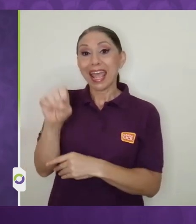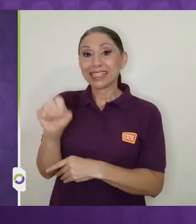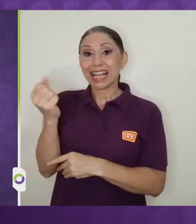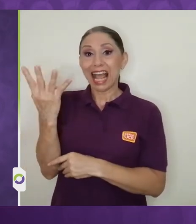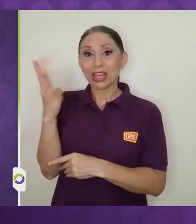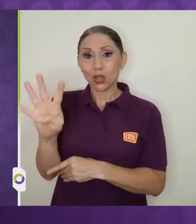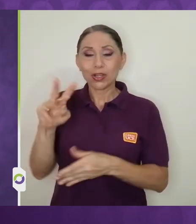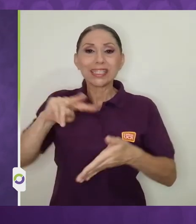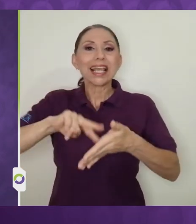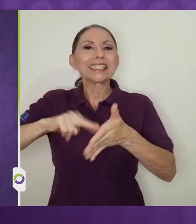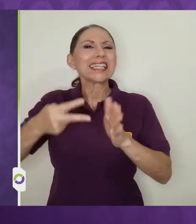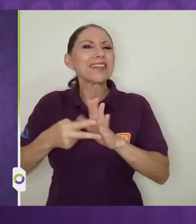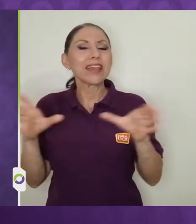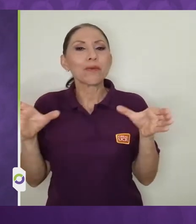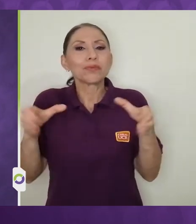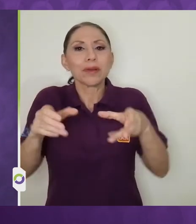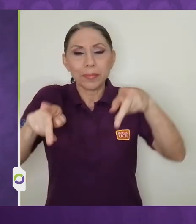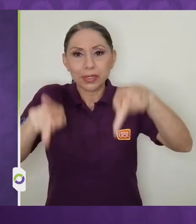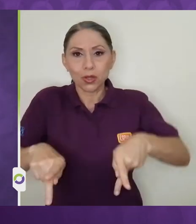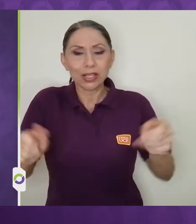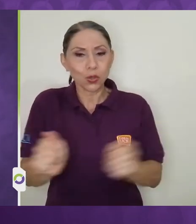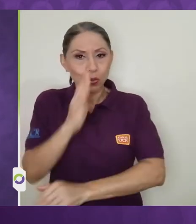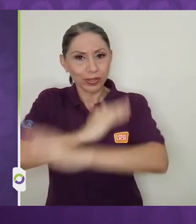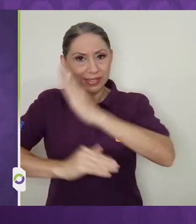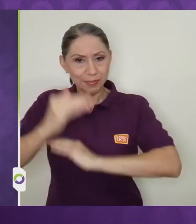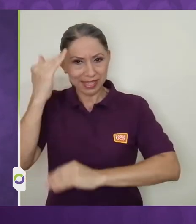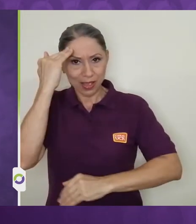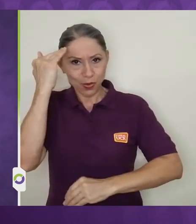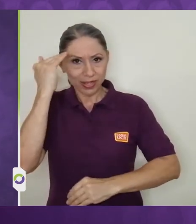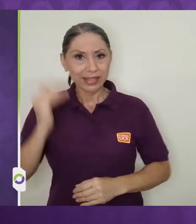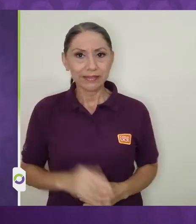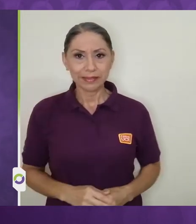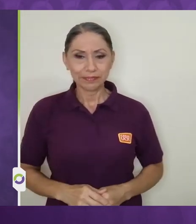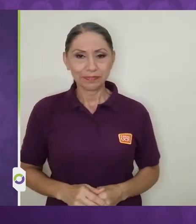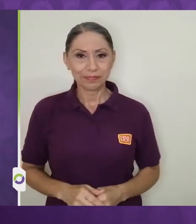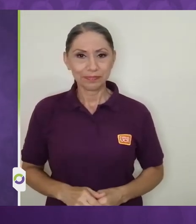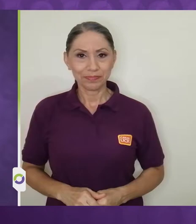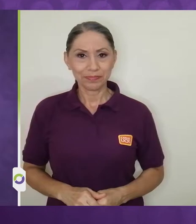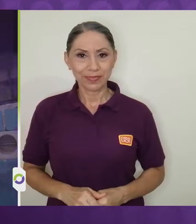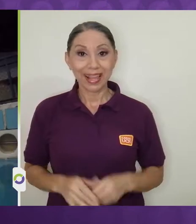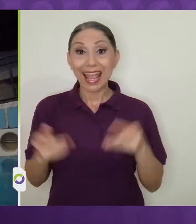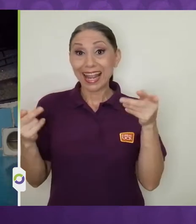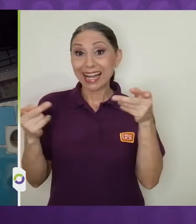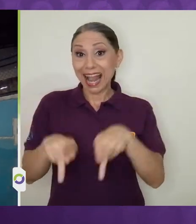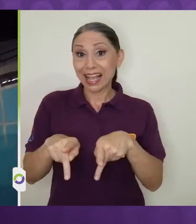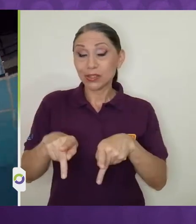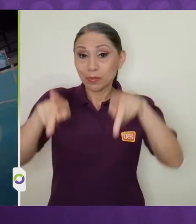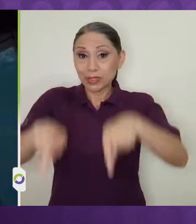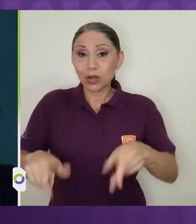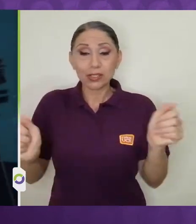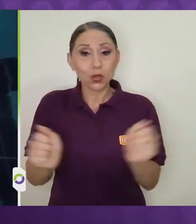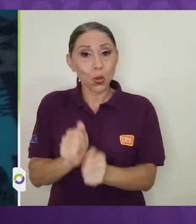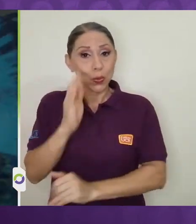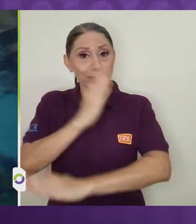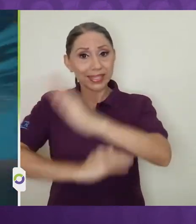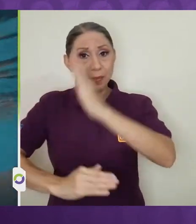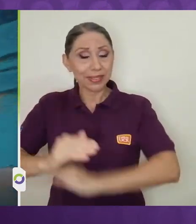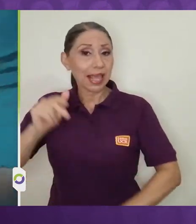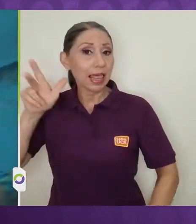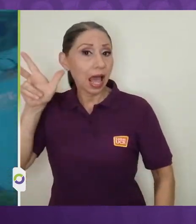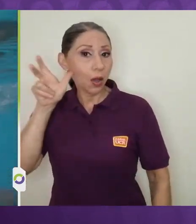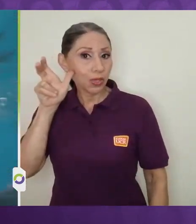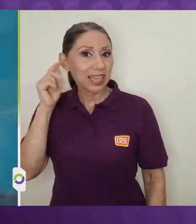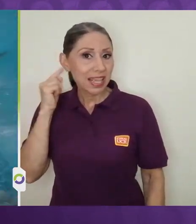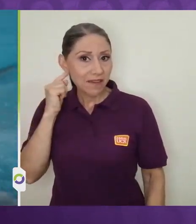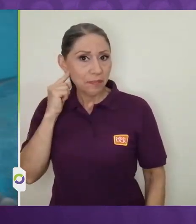clase S14 es la división para las personas con discapacidad cognitiva. En el caso de personas con